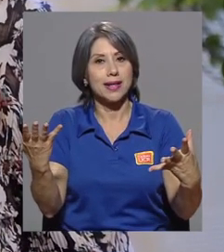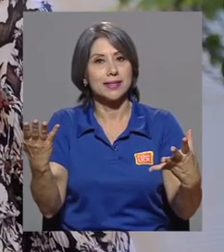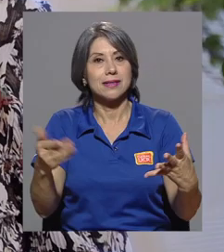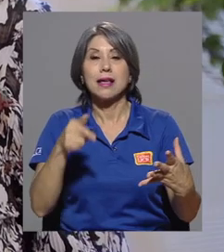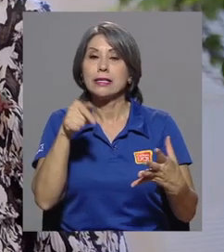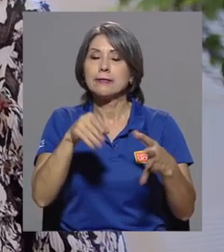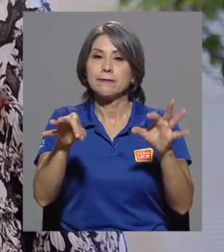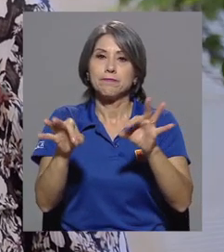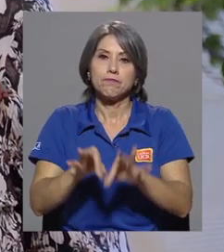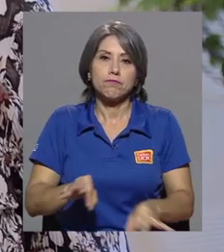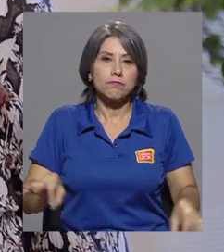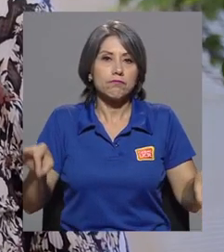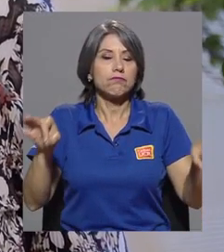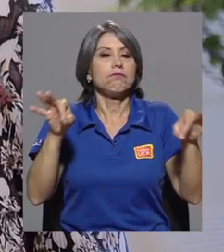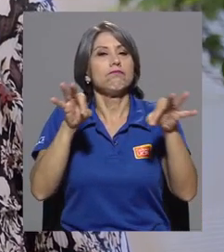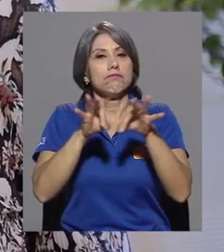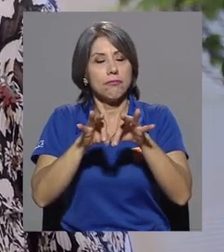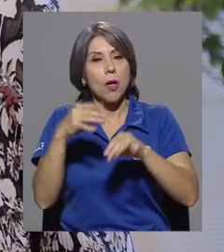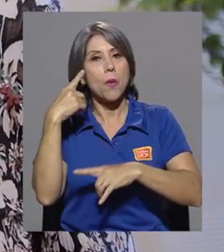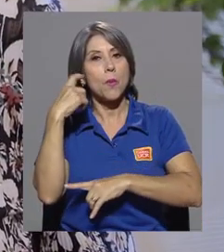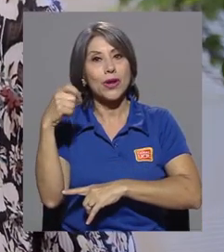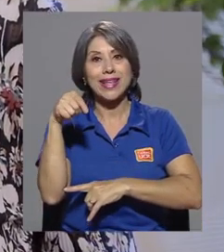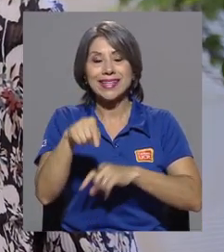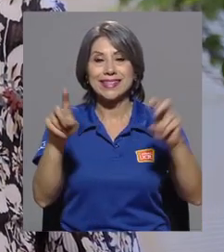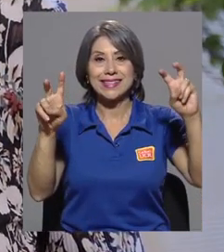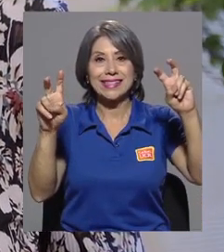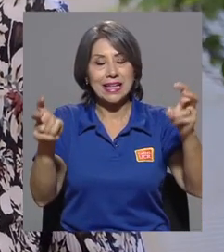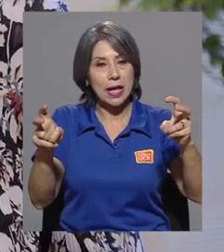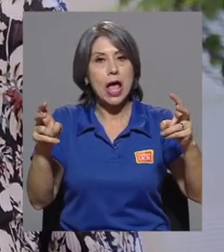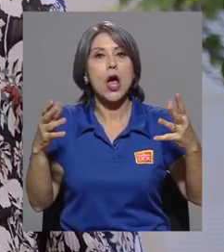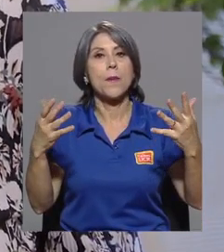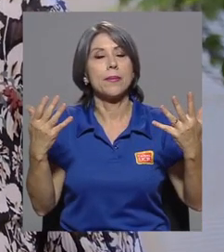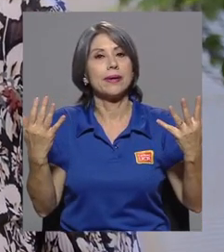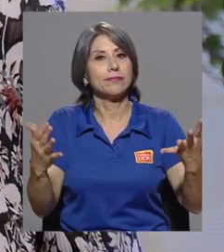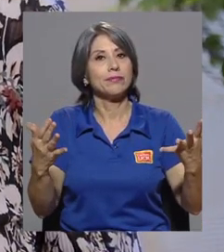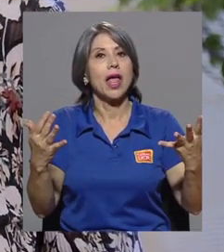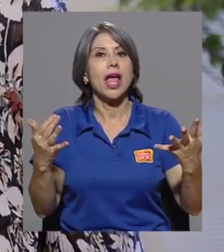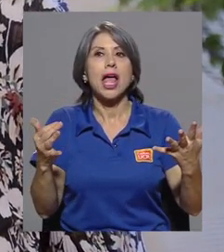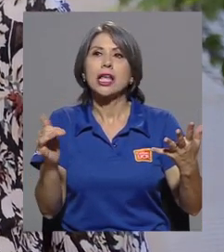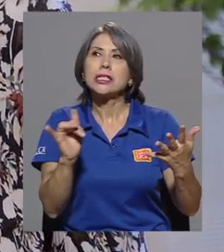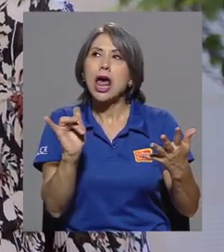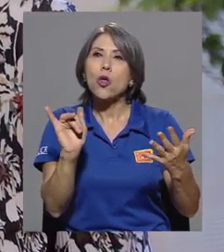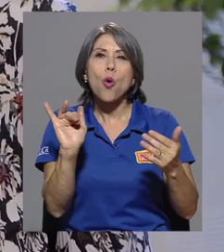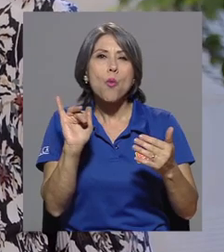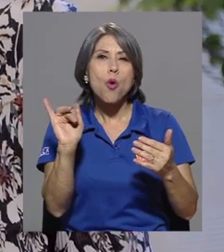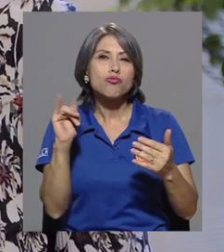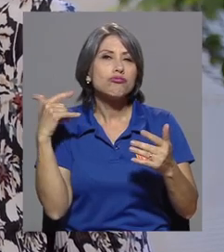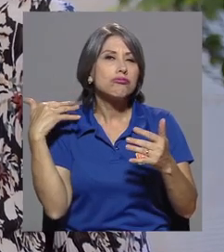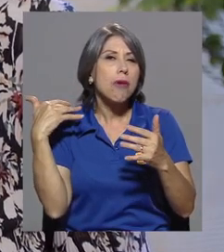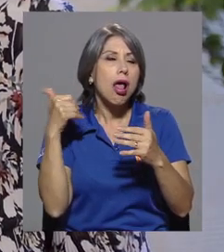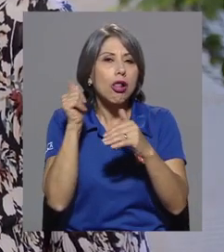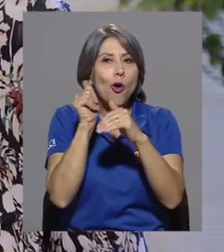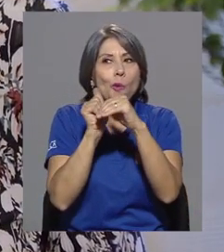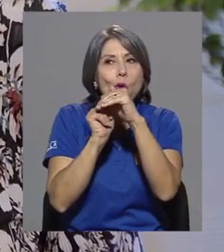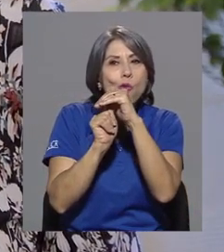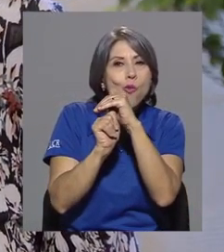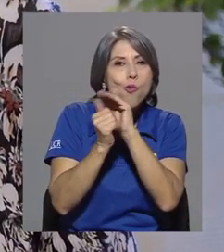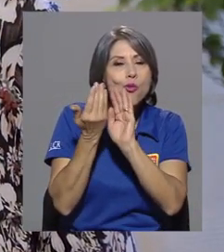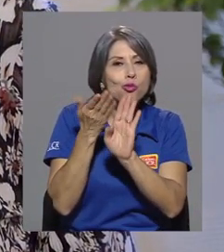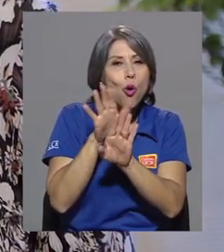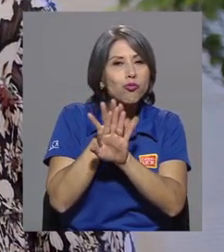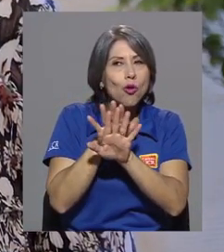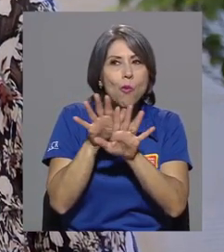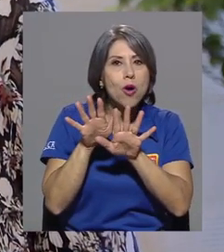sumamente importante porque es un tema que ha estado como oculto, ¿verdad? Que ha estado oculto